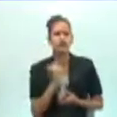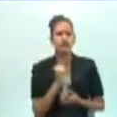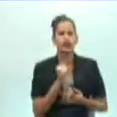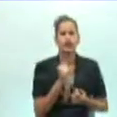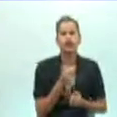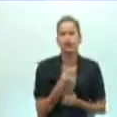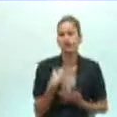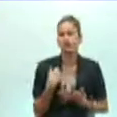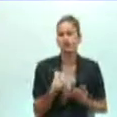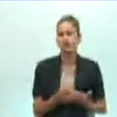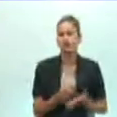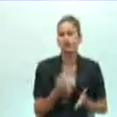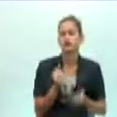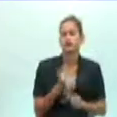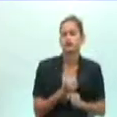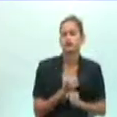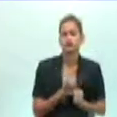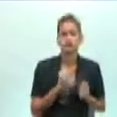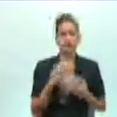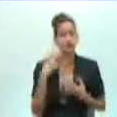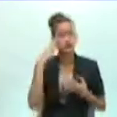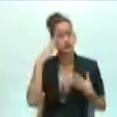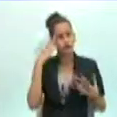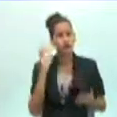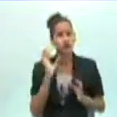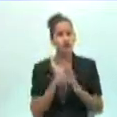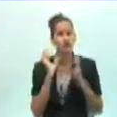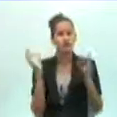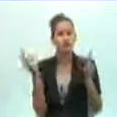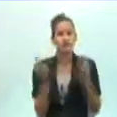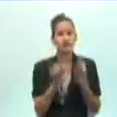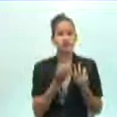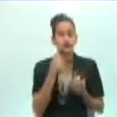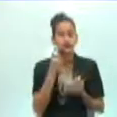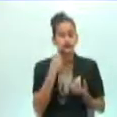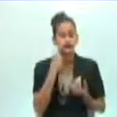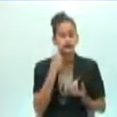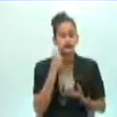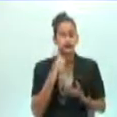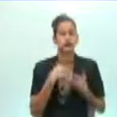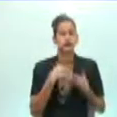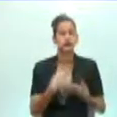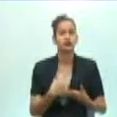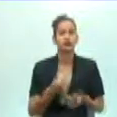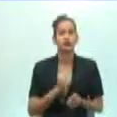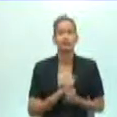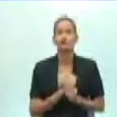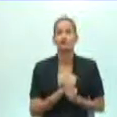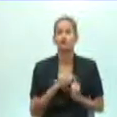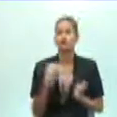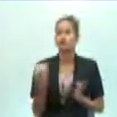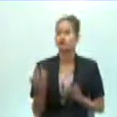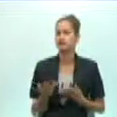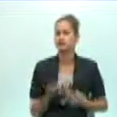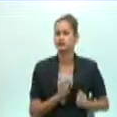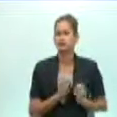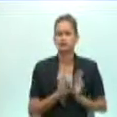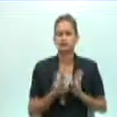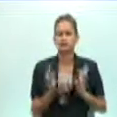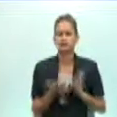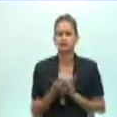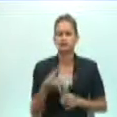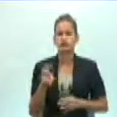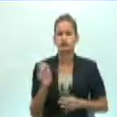trabajo. Muchas gracias a la familia que nos acompaña y nos apoya. Y nuevamente, bienvenidos todos a un nuevo encuentro